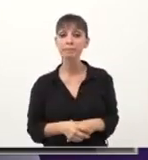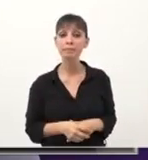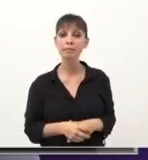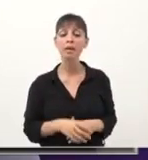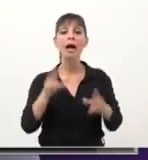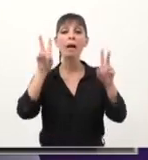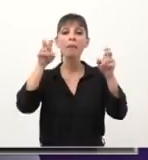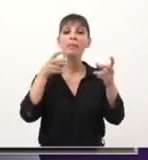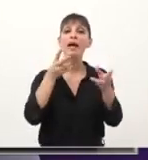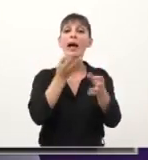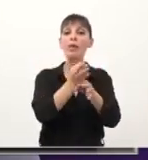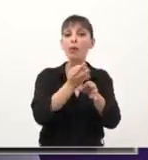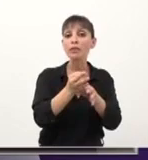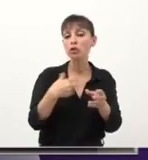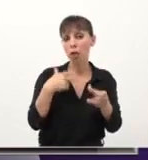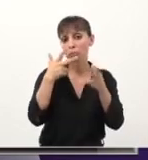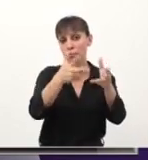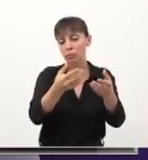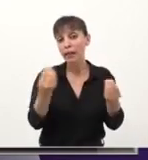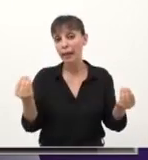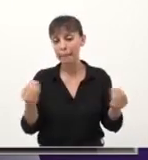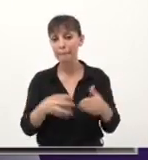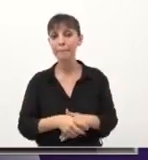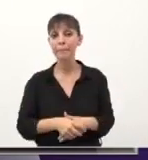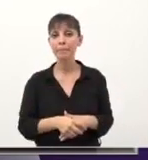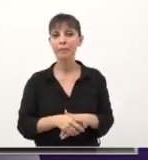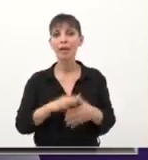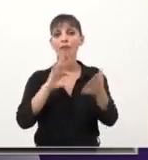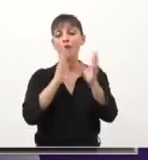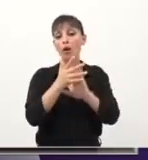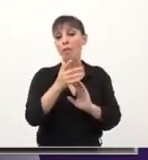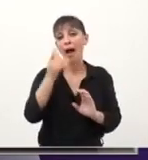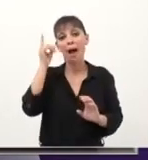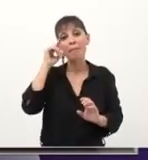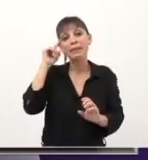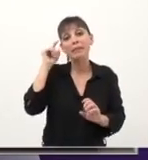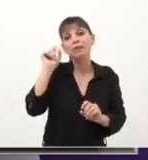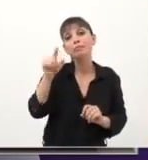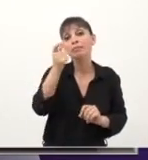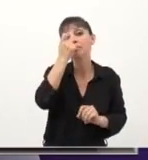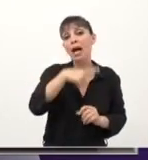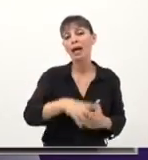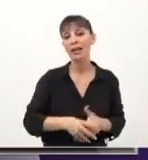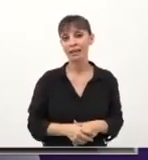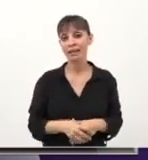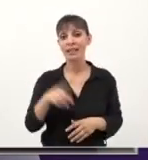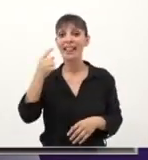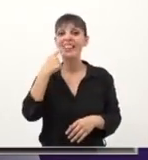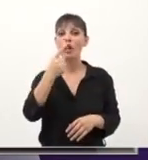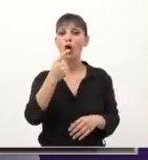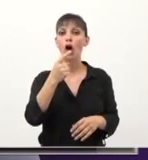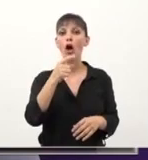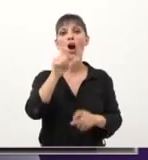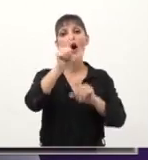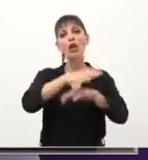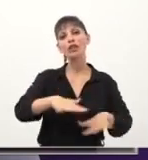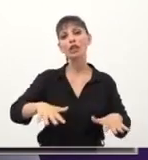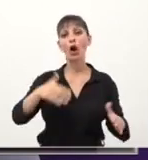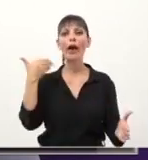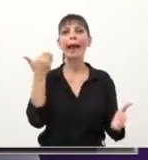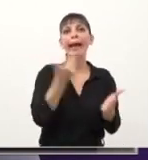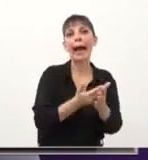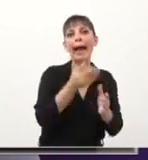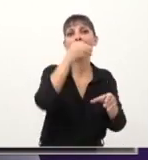que te puedo decir, Gabriel, tiene que ver con la mirada que tiene Macri, cuando habló de que los pibes cayeron en la educación